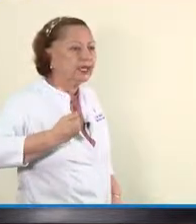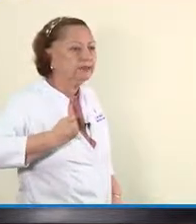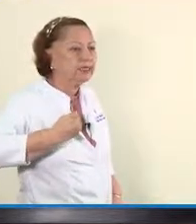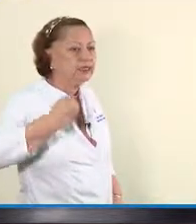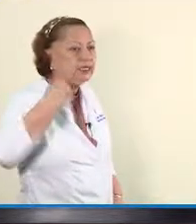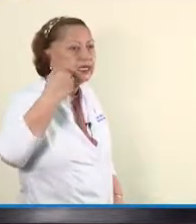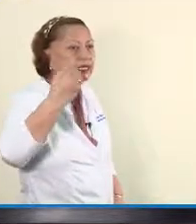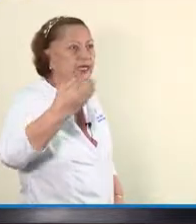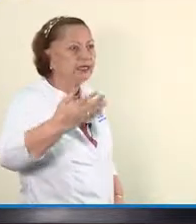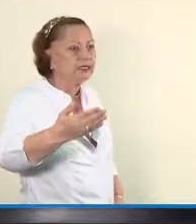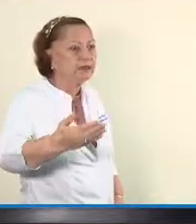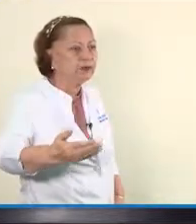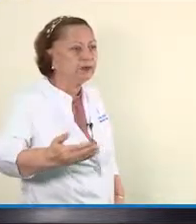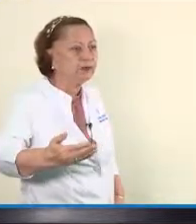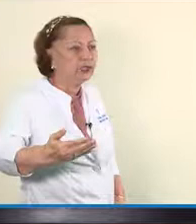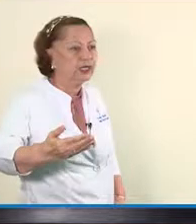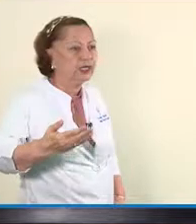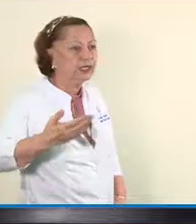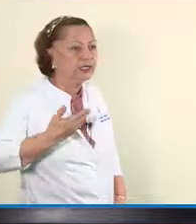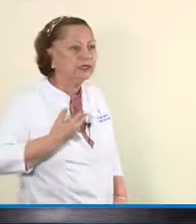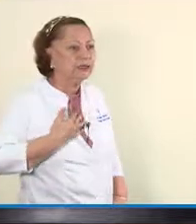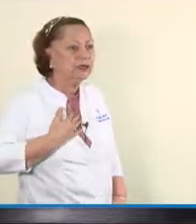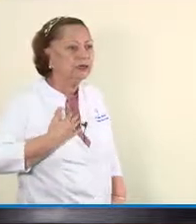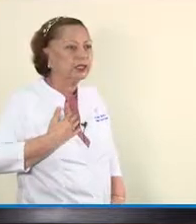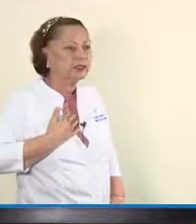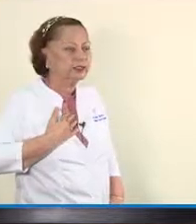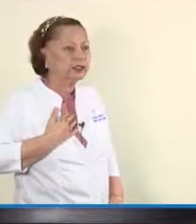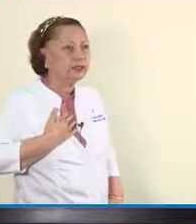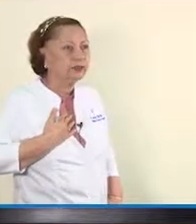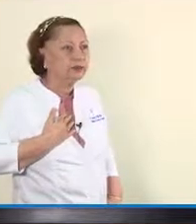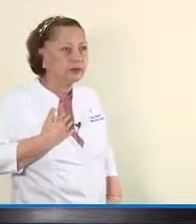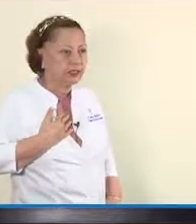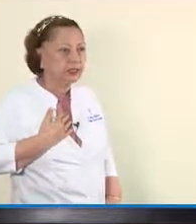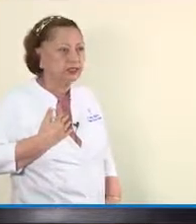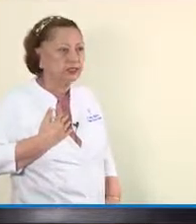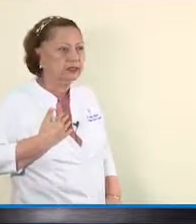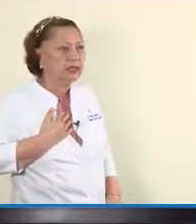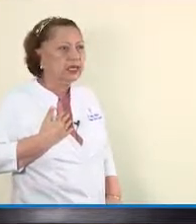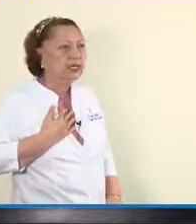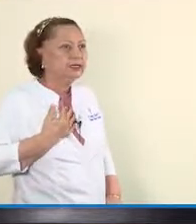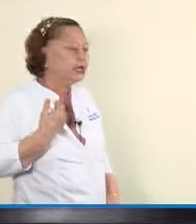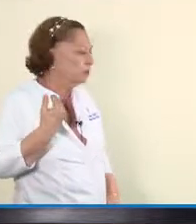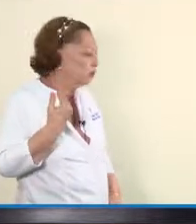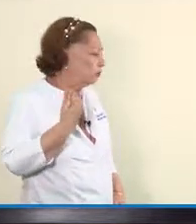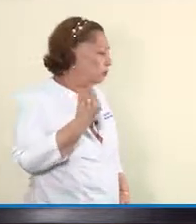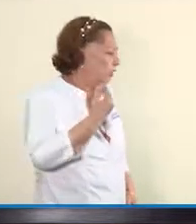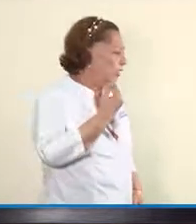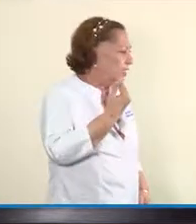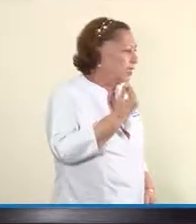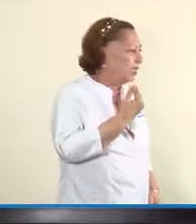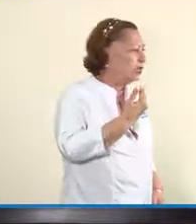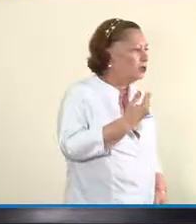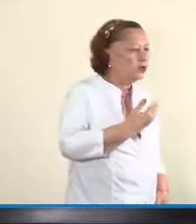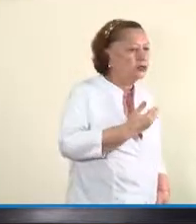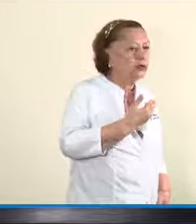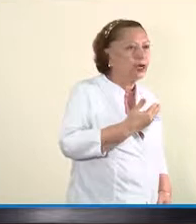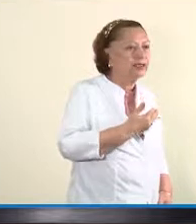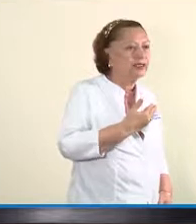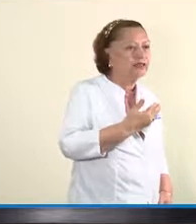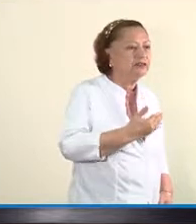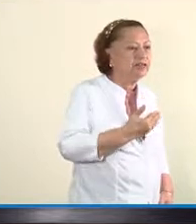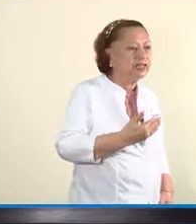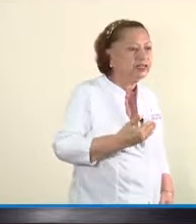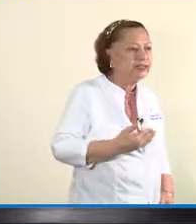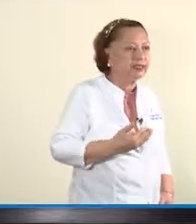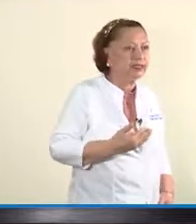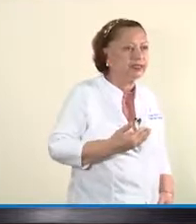persona, transmitirle a aquella persona ese amor que sentimos por ella, ese amor que es lo que nos